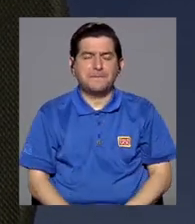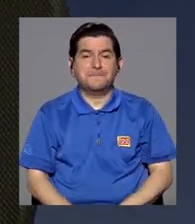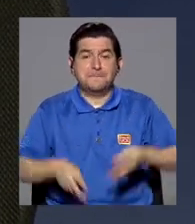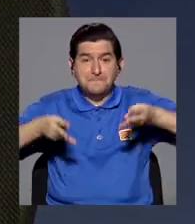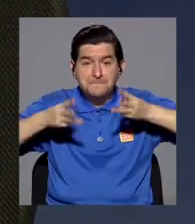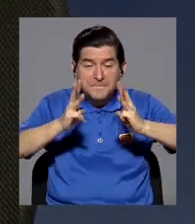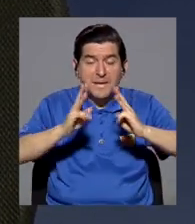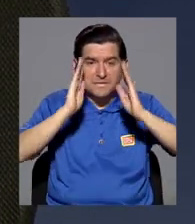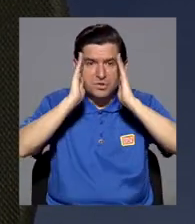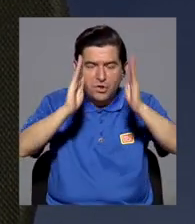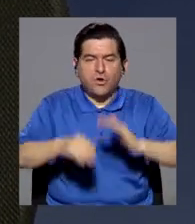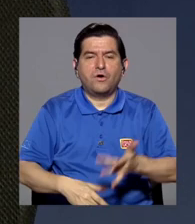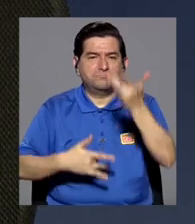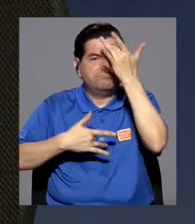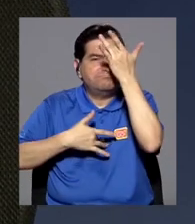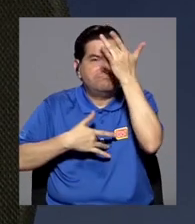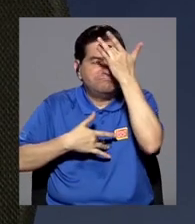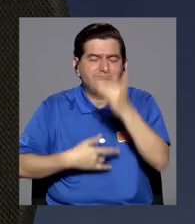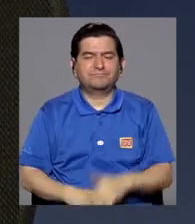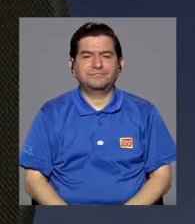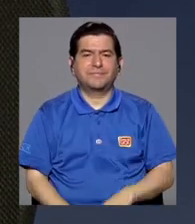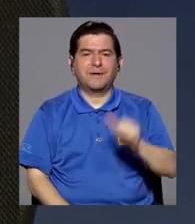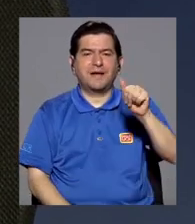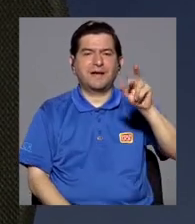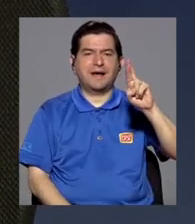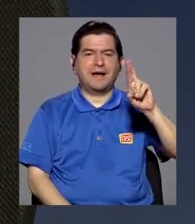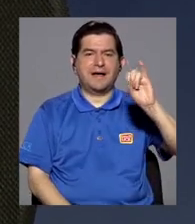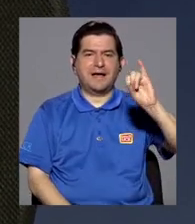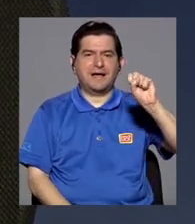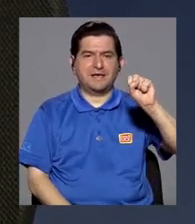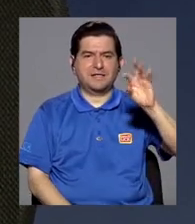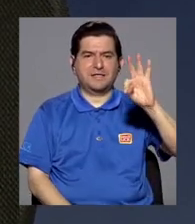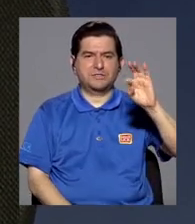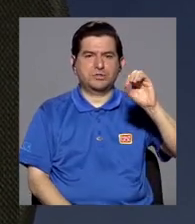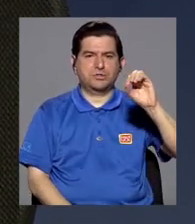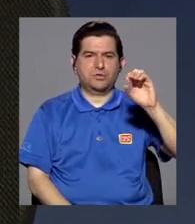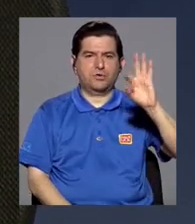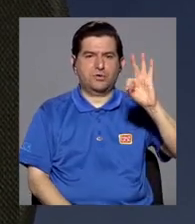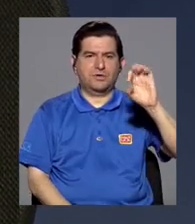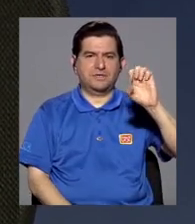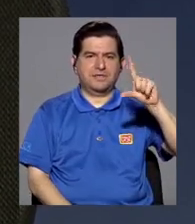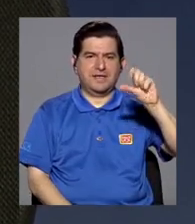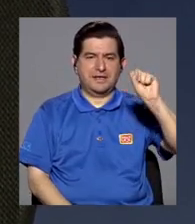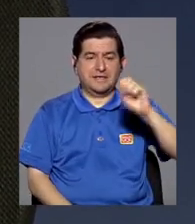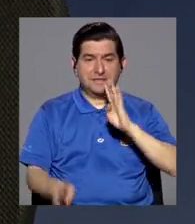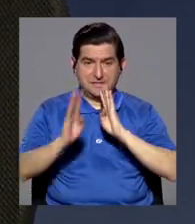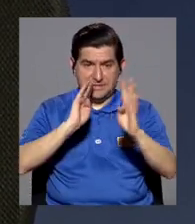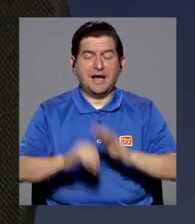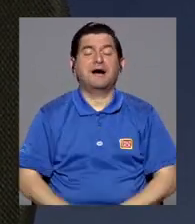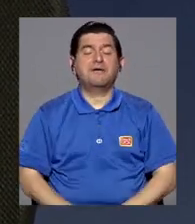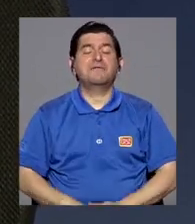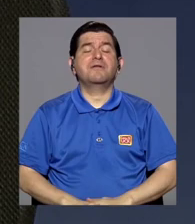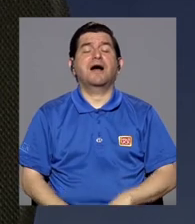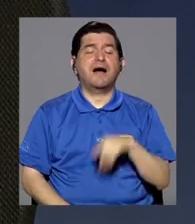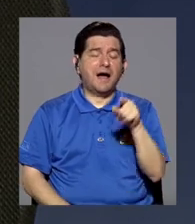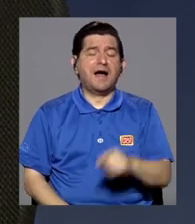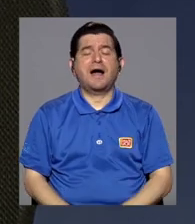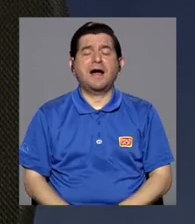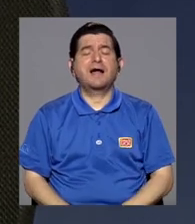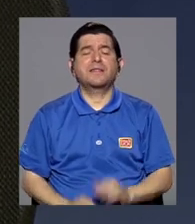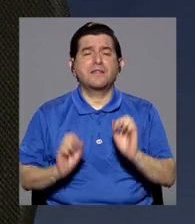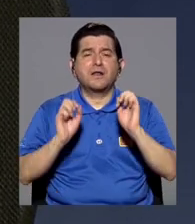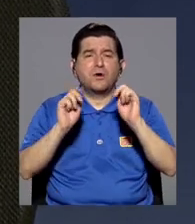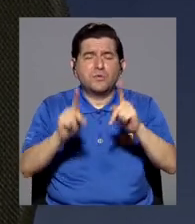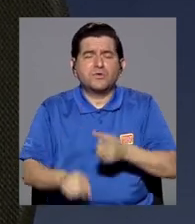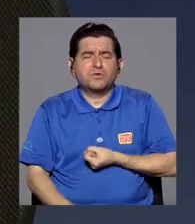método para tratar enfermedades en aristóteles te contaba antes que en la poética habla sobre el poder catártico de la tragedia